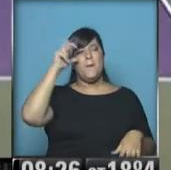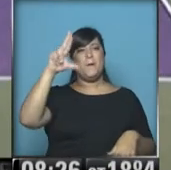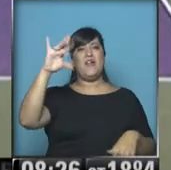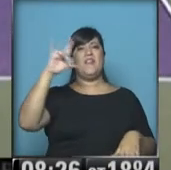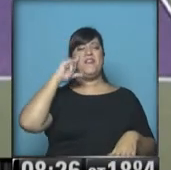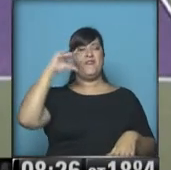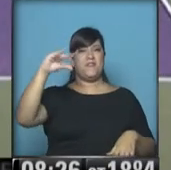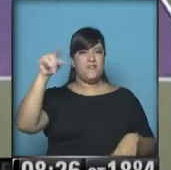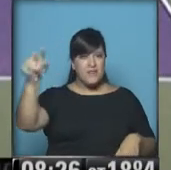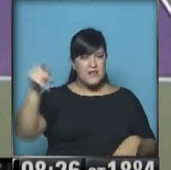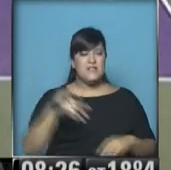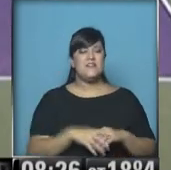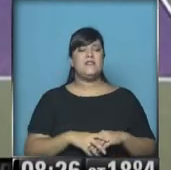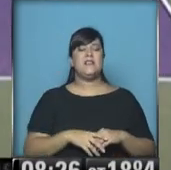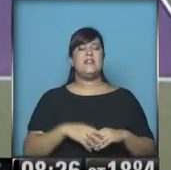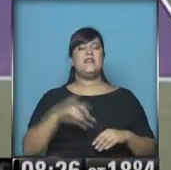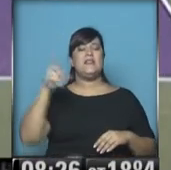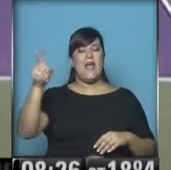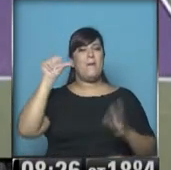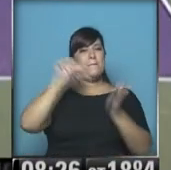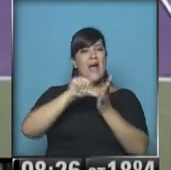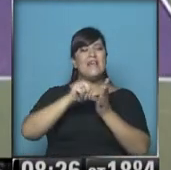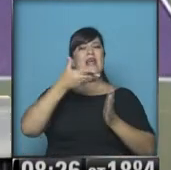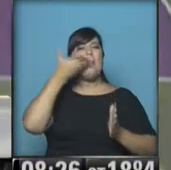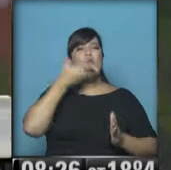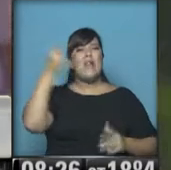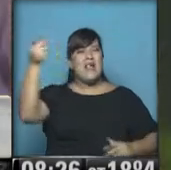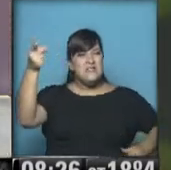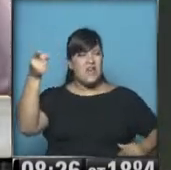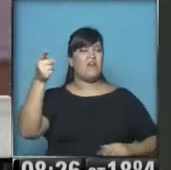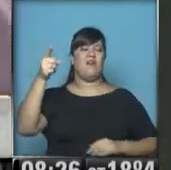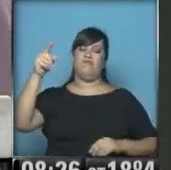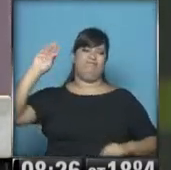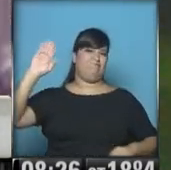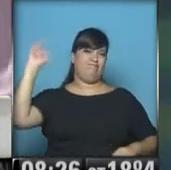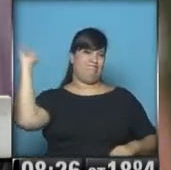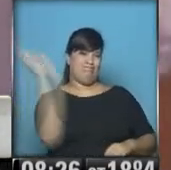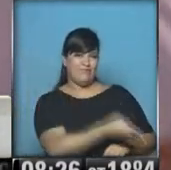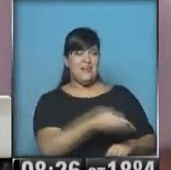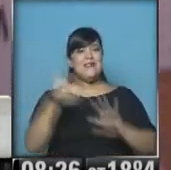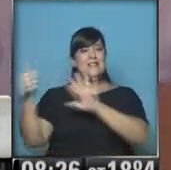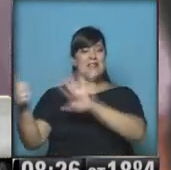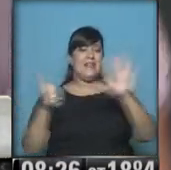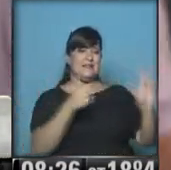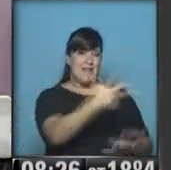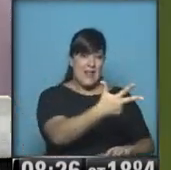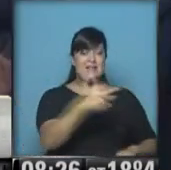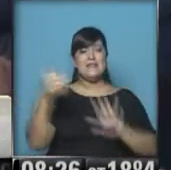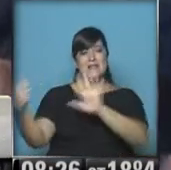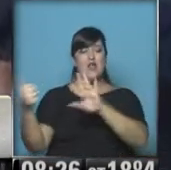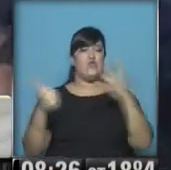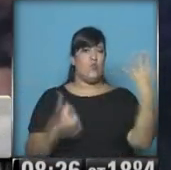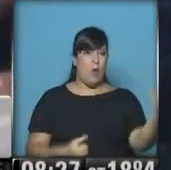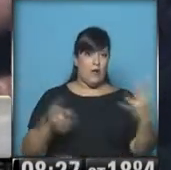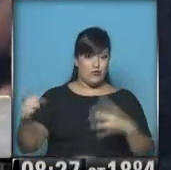checo, que lo dejó fuera finalmente de competencia en el Master 1000 en Miami, 6-3, 6-4, contundente lo del